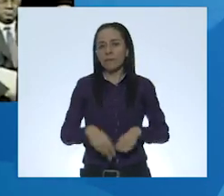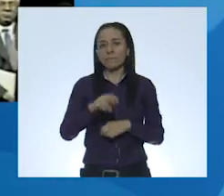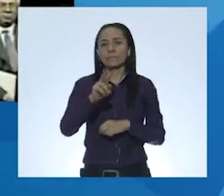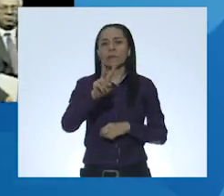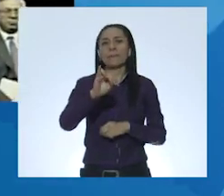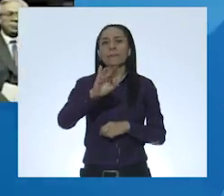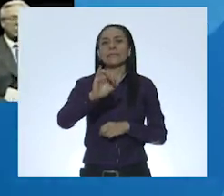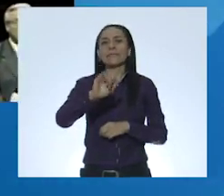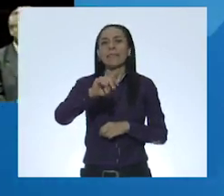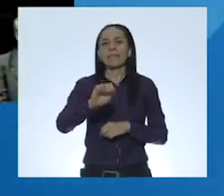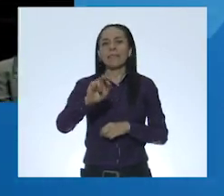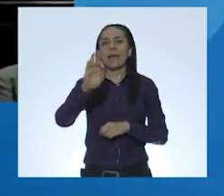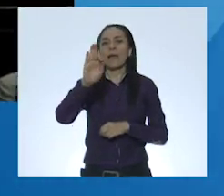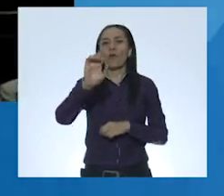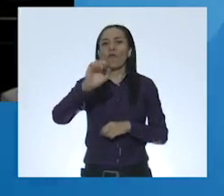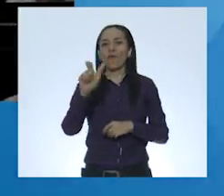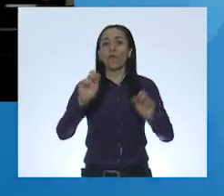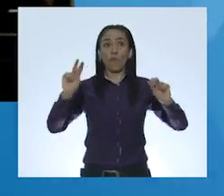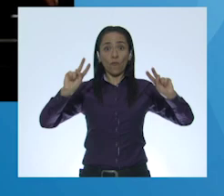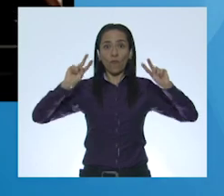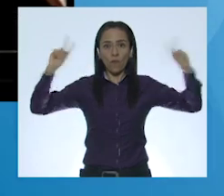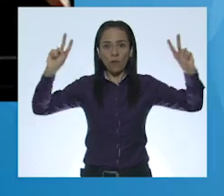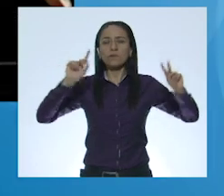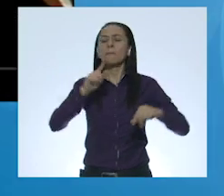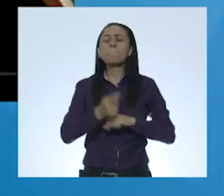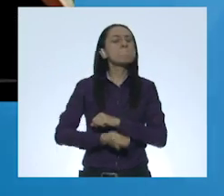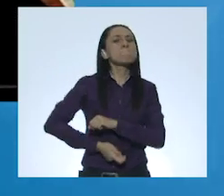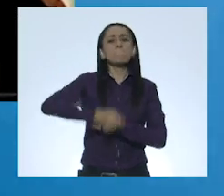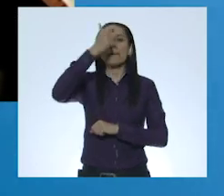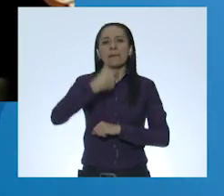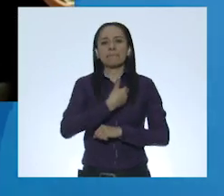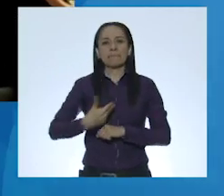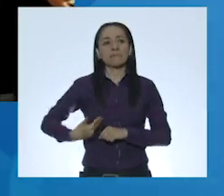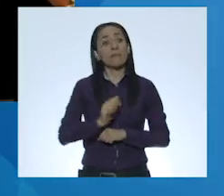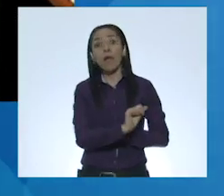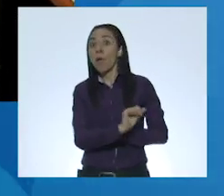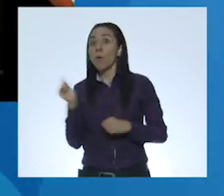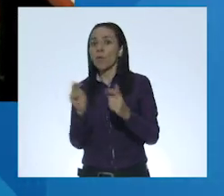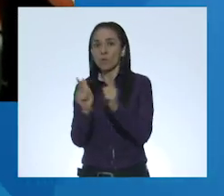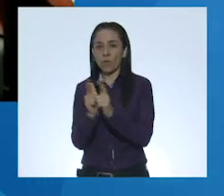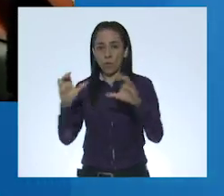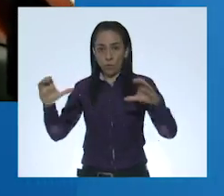convertía así en el primer presidente de un partido de oposición en México.